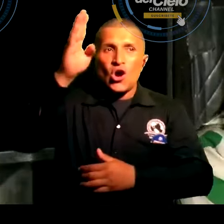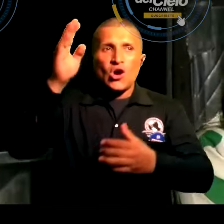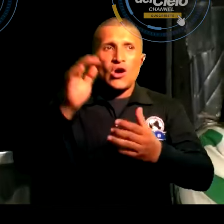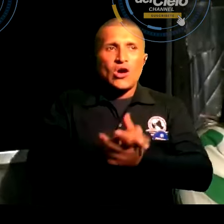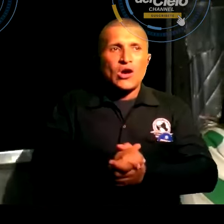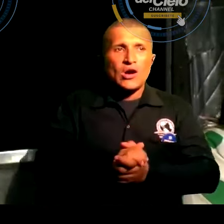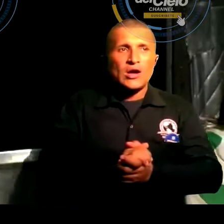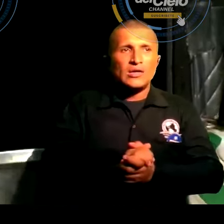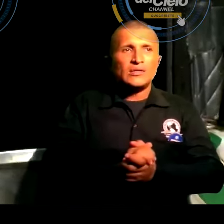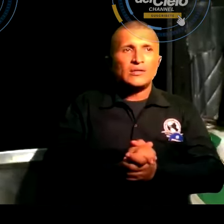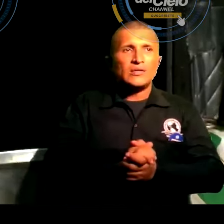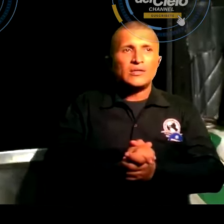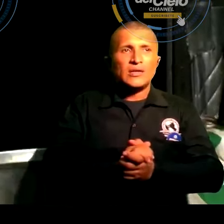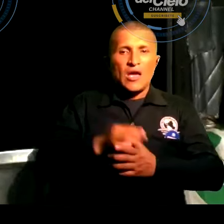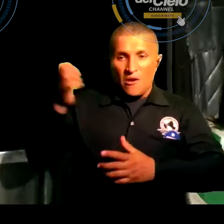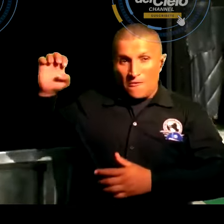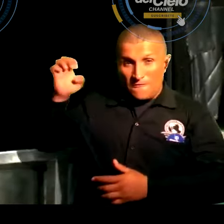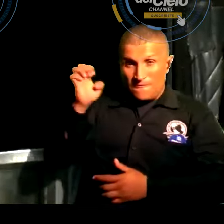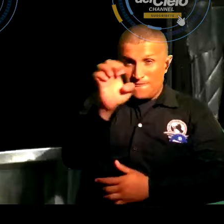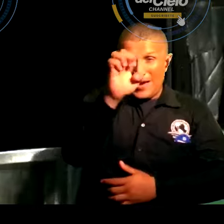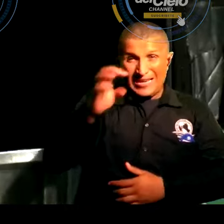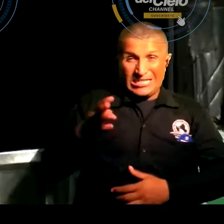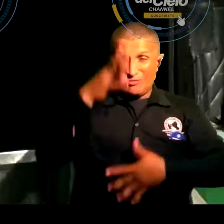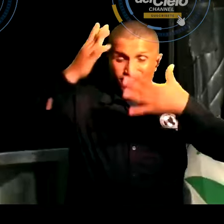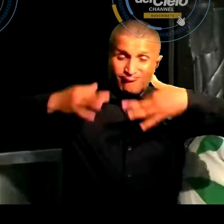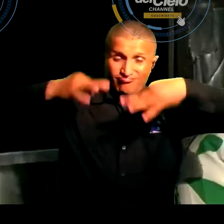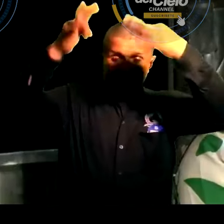término evangelio que hoy nosotros tenemos.